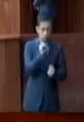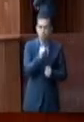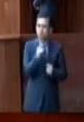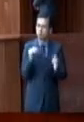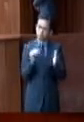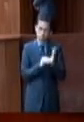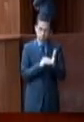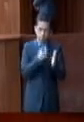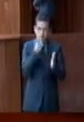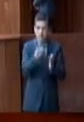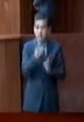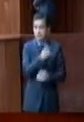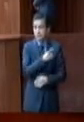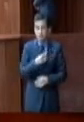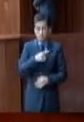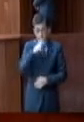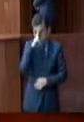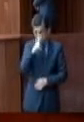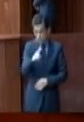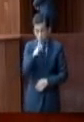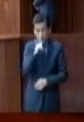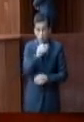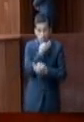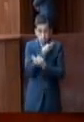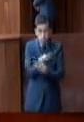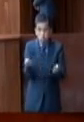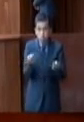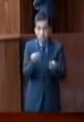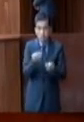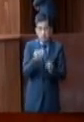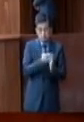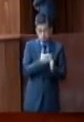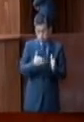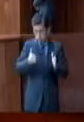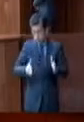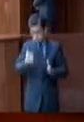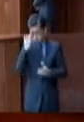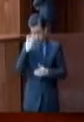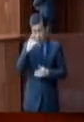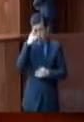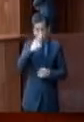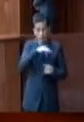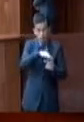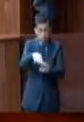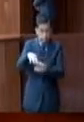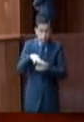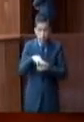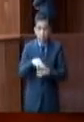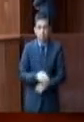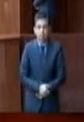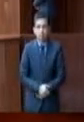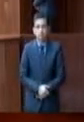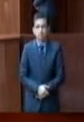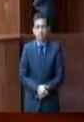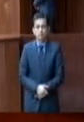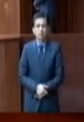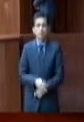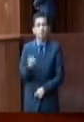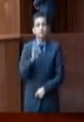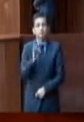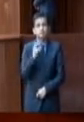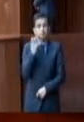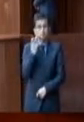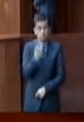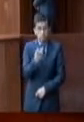propaganda gubernamental duro durante la etapa de campañas electorales de tal manera que si estas comunicaciones